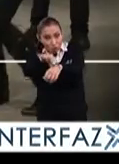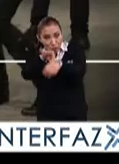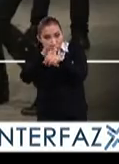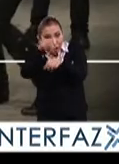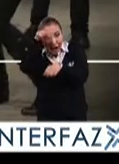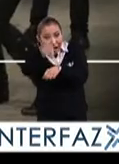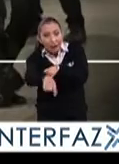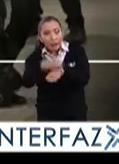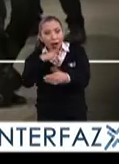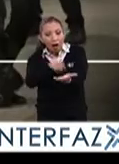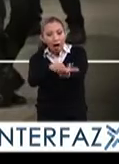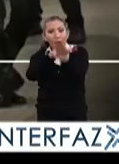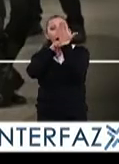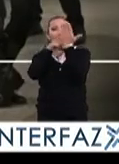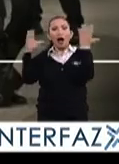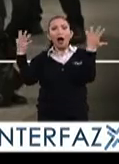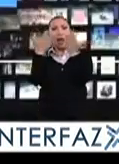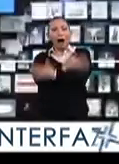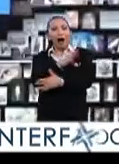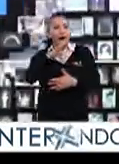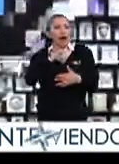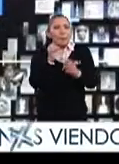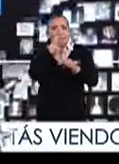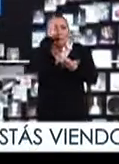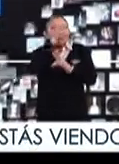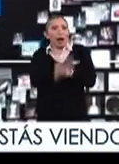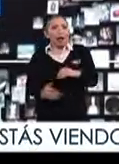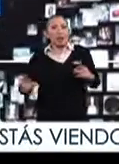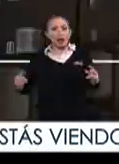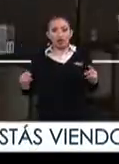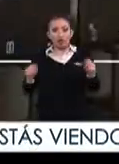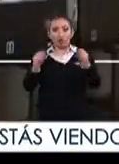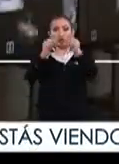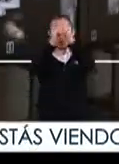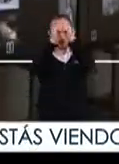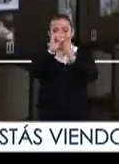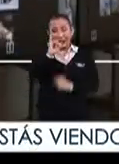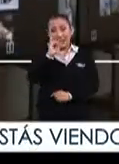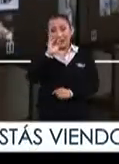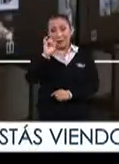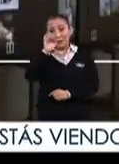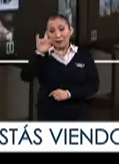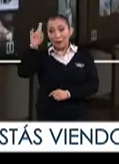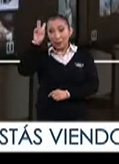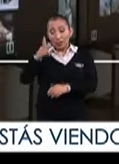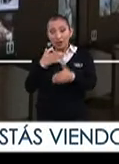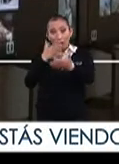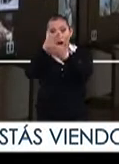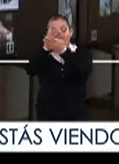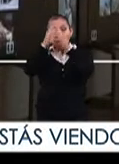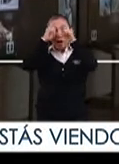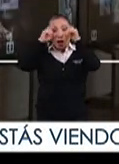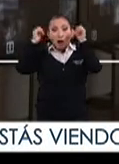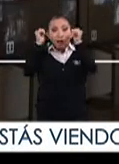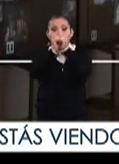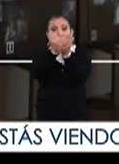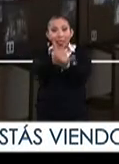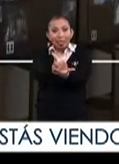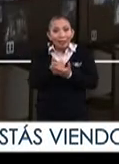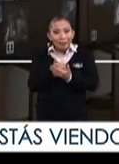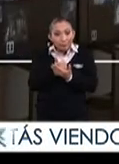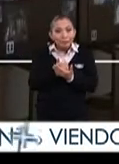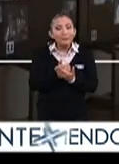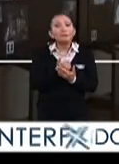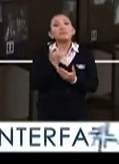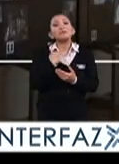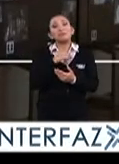físicamente ahí, pero en este caso, no sé, una simple imagen de la Torre Eiffel te ayuda a que esté ahí realmente con un dispositivo virtual.